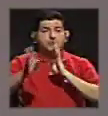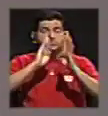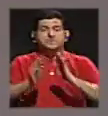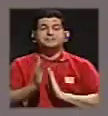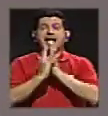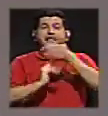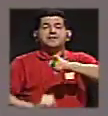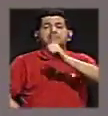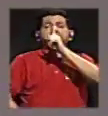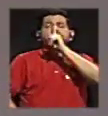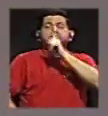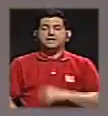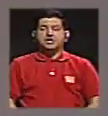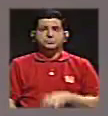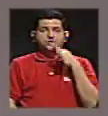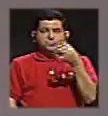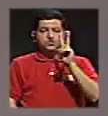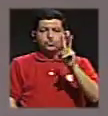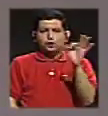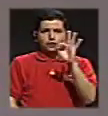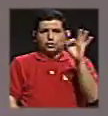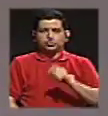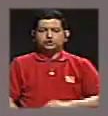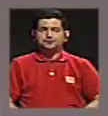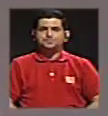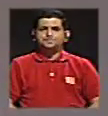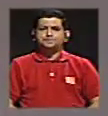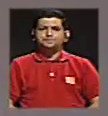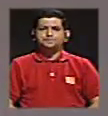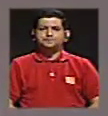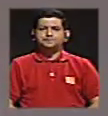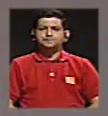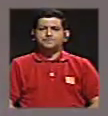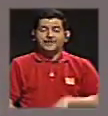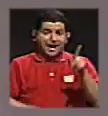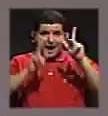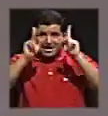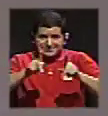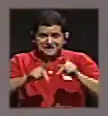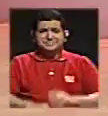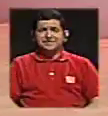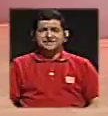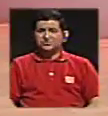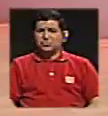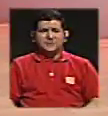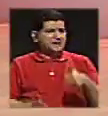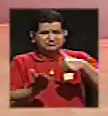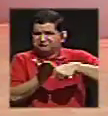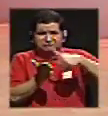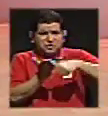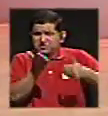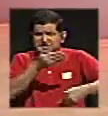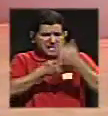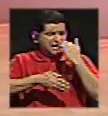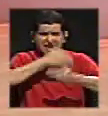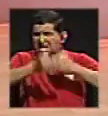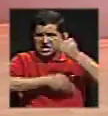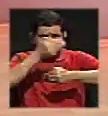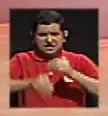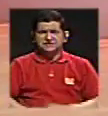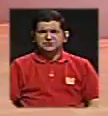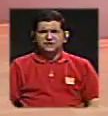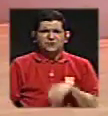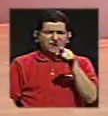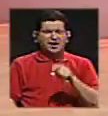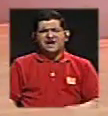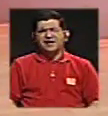su silencio el próximo 2 de febrero y a estas personas que han sido abstencionistas en procesos anteriores Cómo